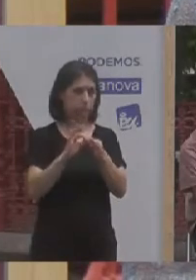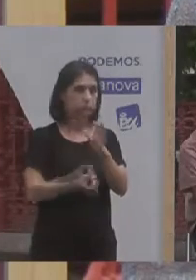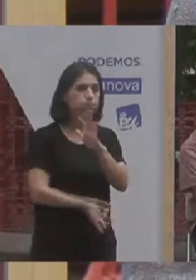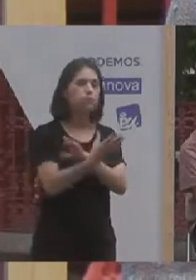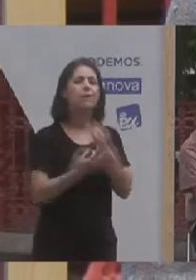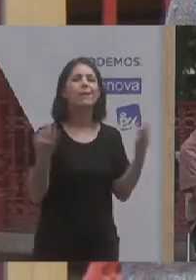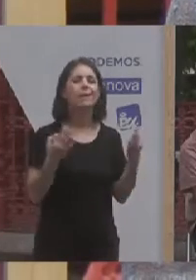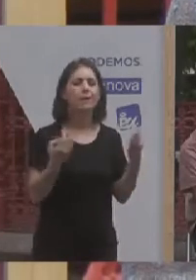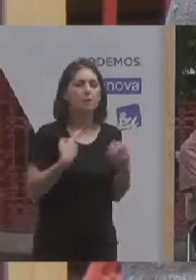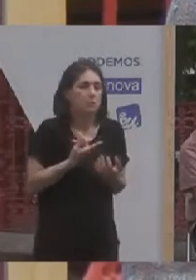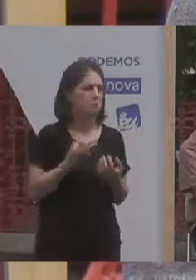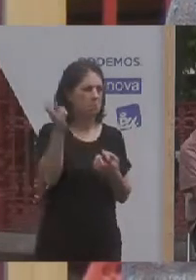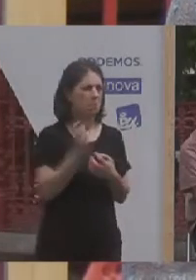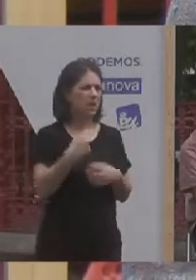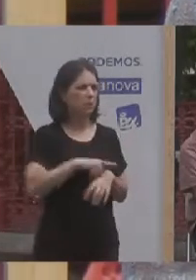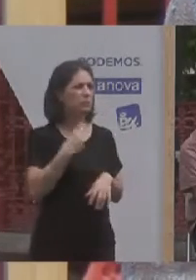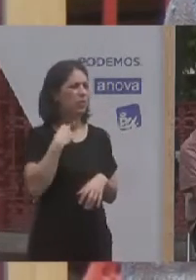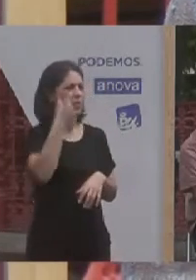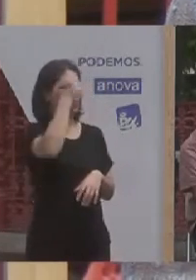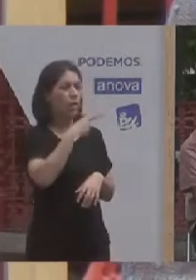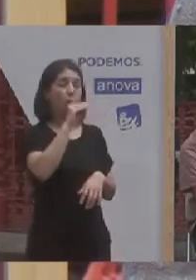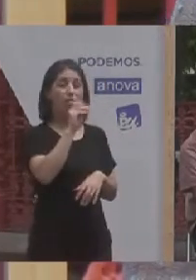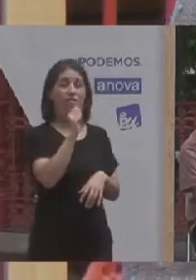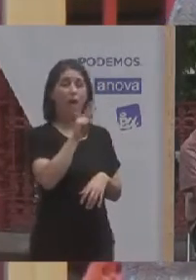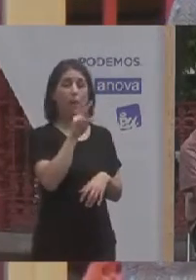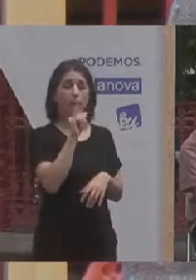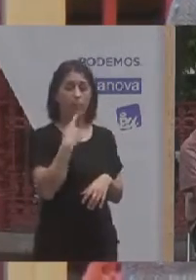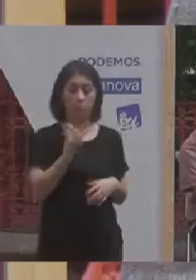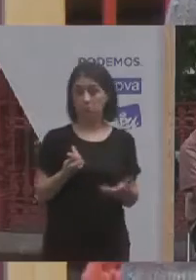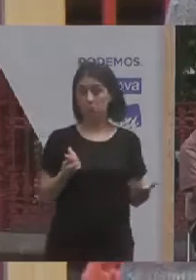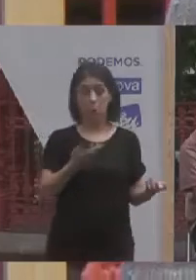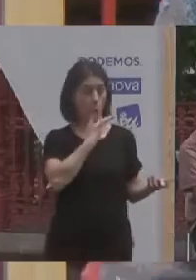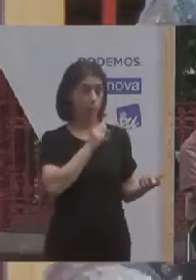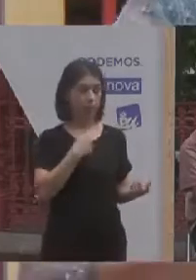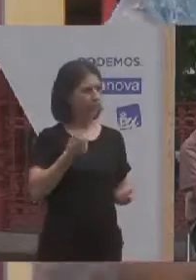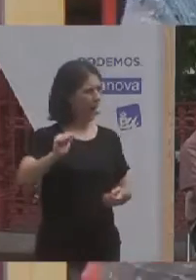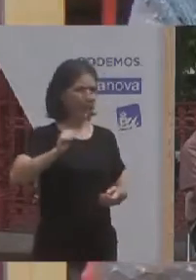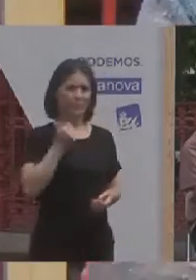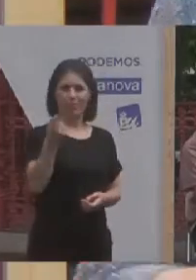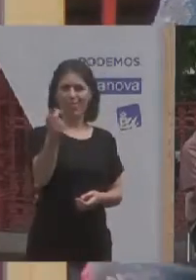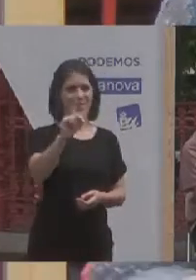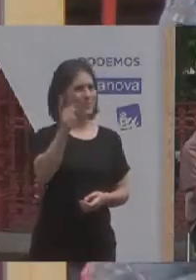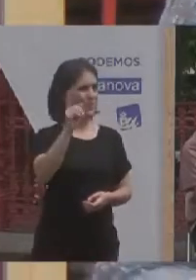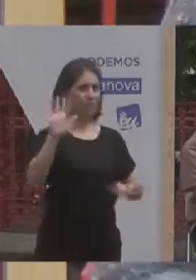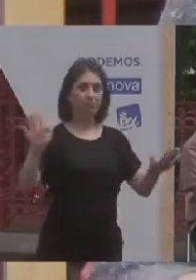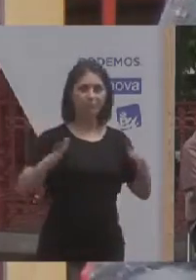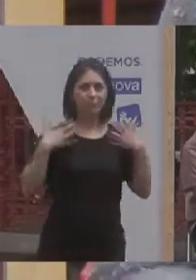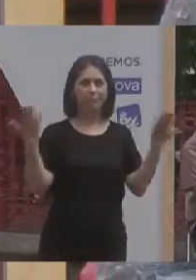apareceu, sin que ninguén contase, un deputado chamado David, que non é casualidade que aparecera,